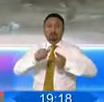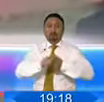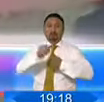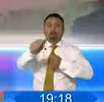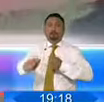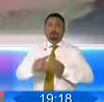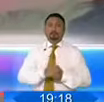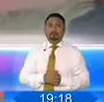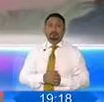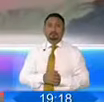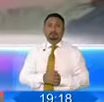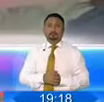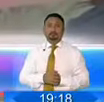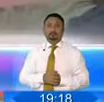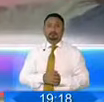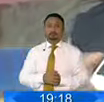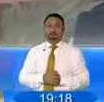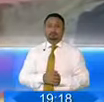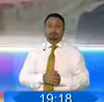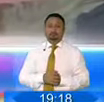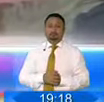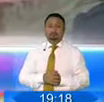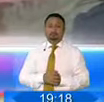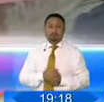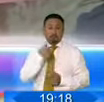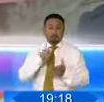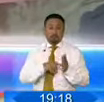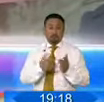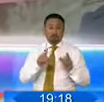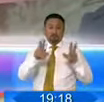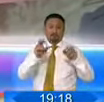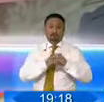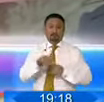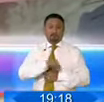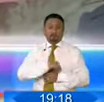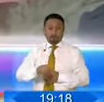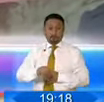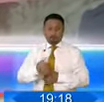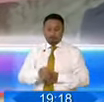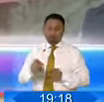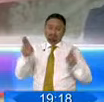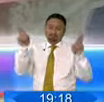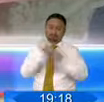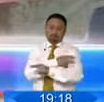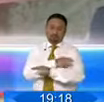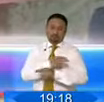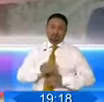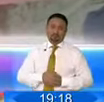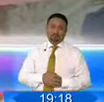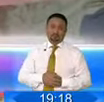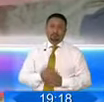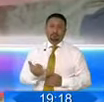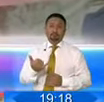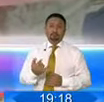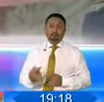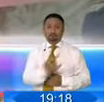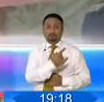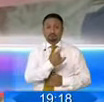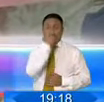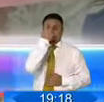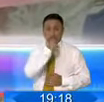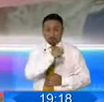Jaramijó. Cuando se encuentra algún delito como este, que es de violación, se procede a la clausura. Es decir que en estos momentos